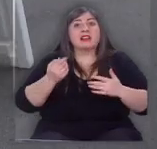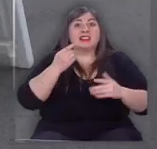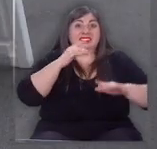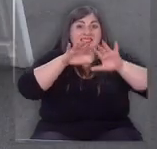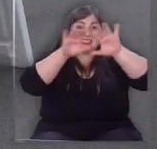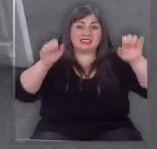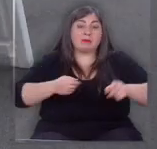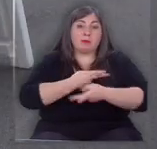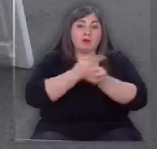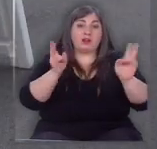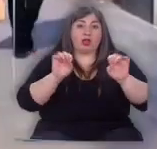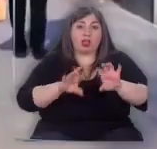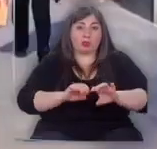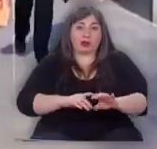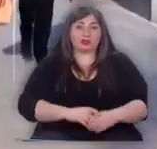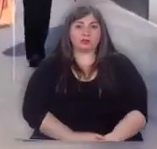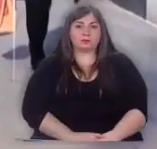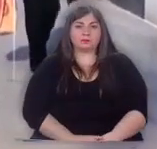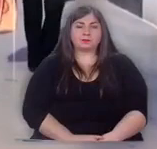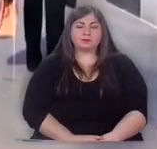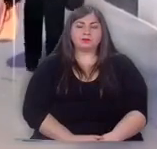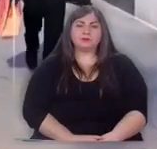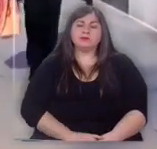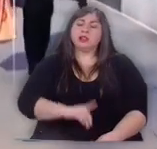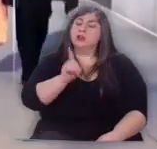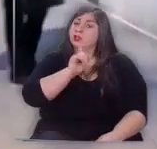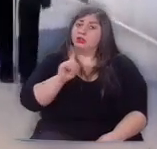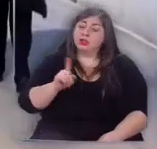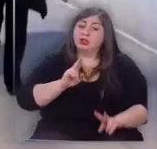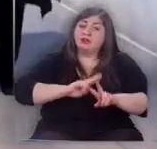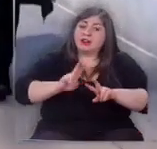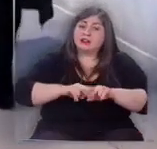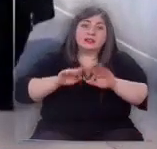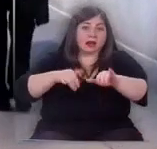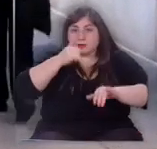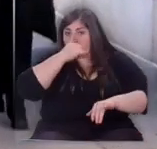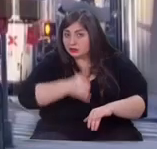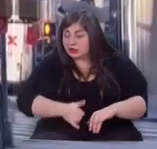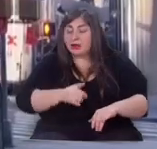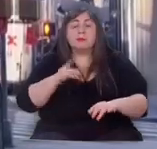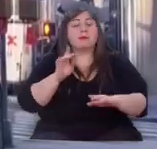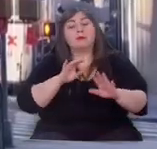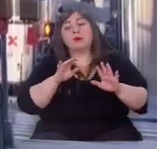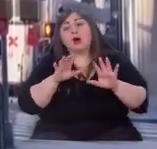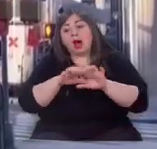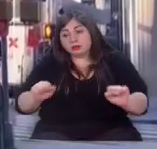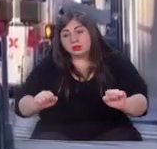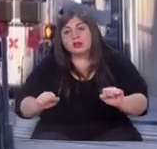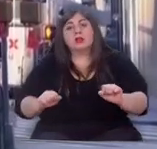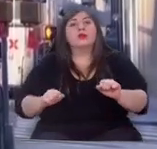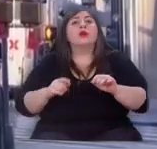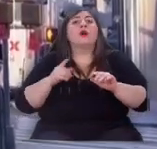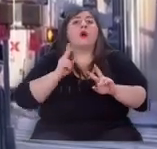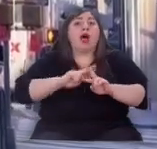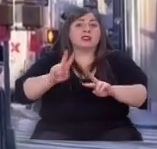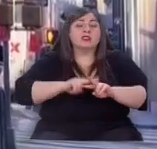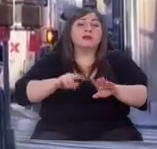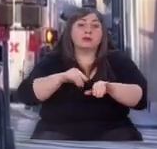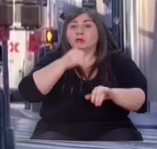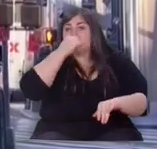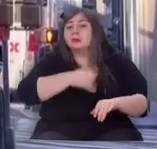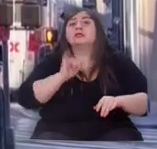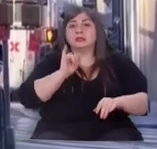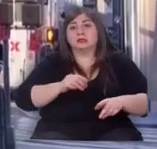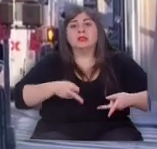de educación. No necesariamente van a tomar decisiones al mismo tiempo, no necesariamente tampoco van a tomar acciones al mismo tiempo, pero